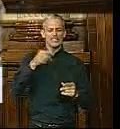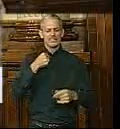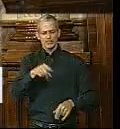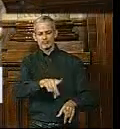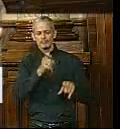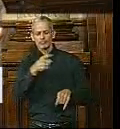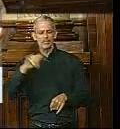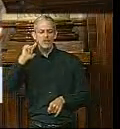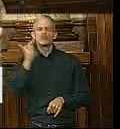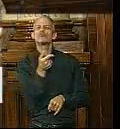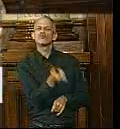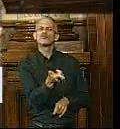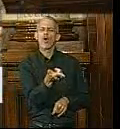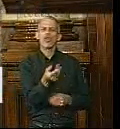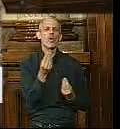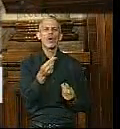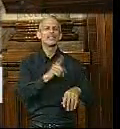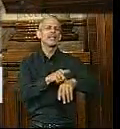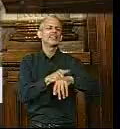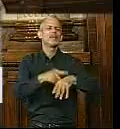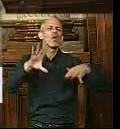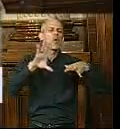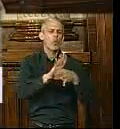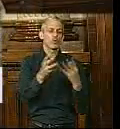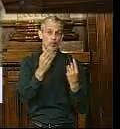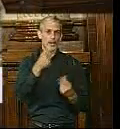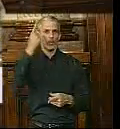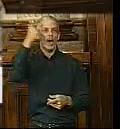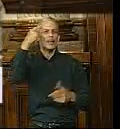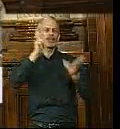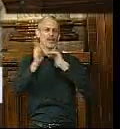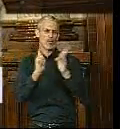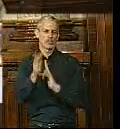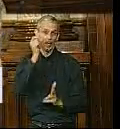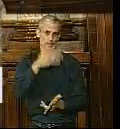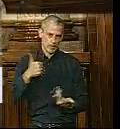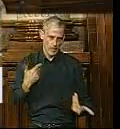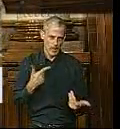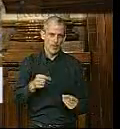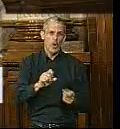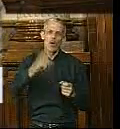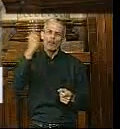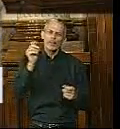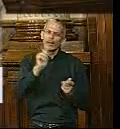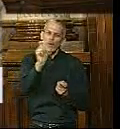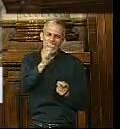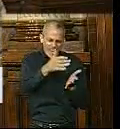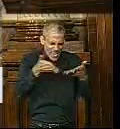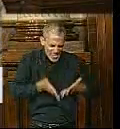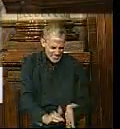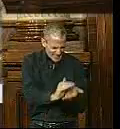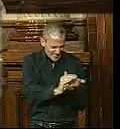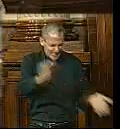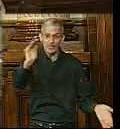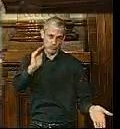es, ¿cuál es el tiempo para tener un diagnóstico y para aprender lengua de señas? Porque los primeros meses de vida y los primeros años de